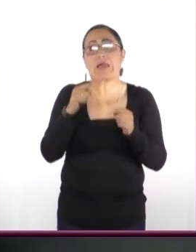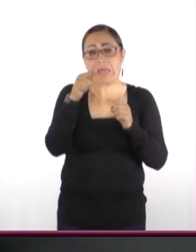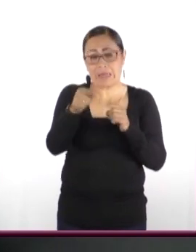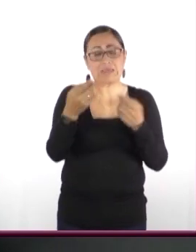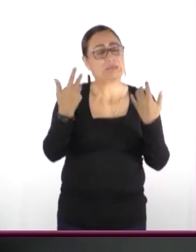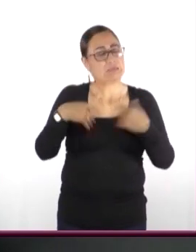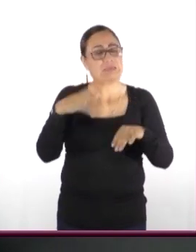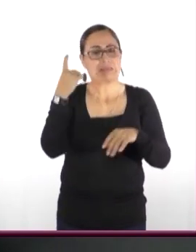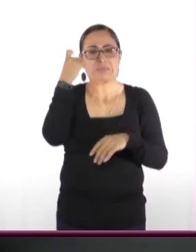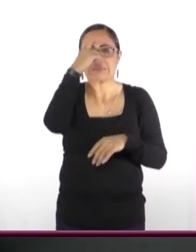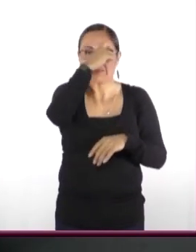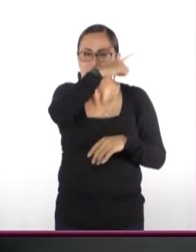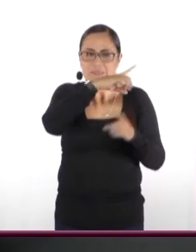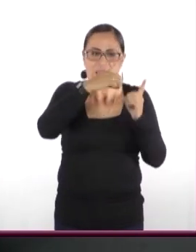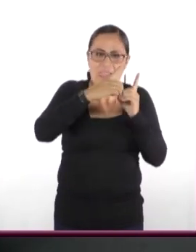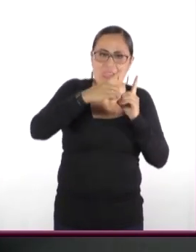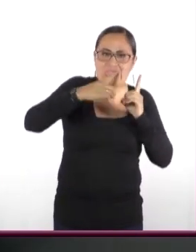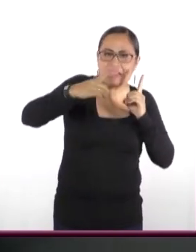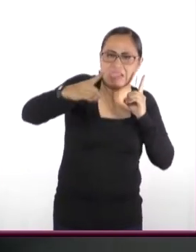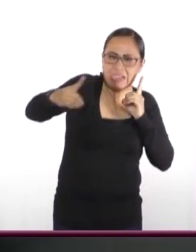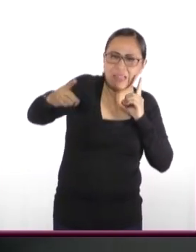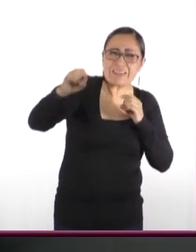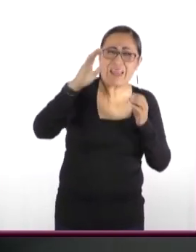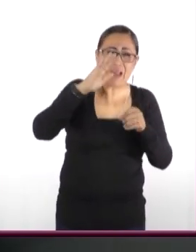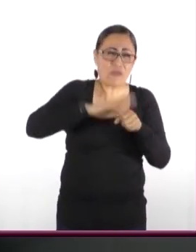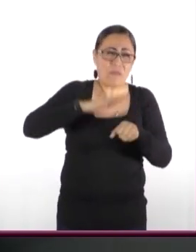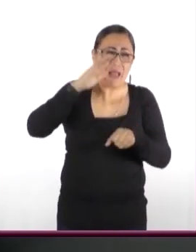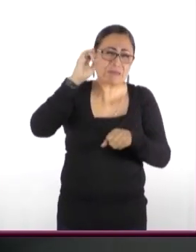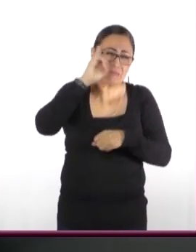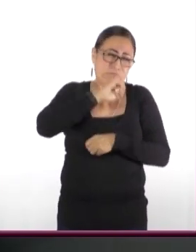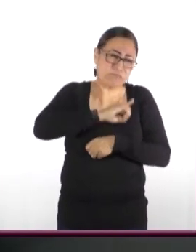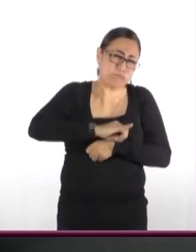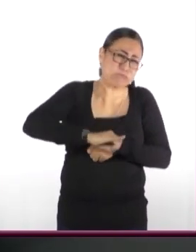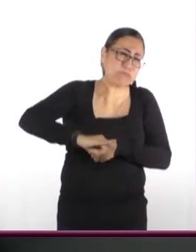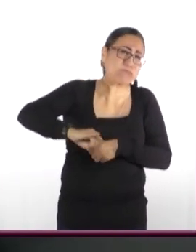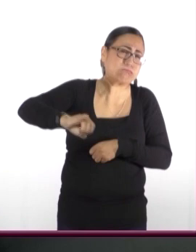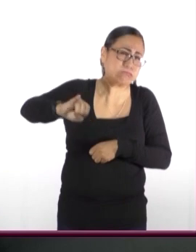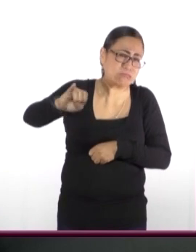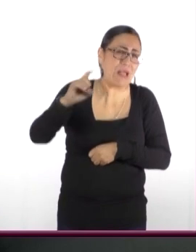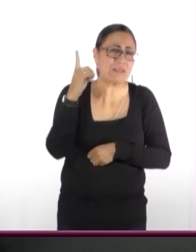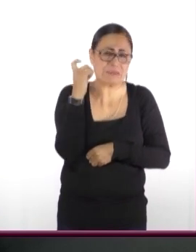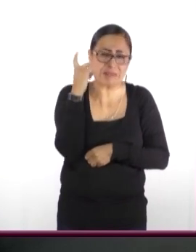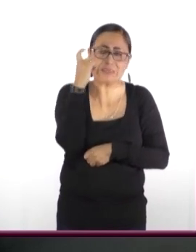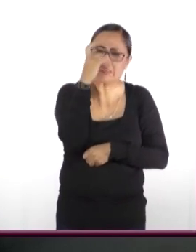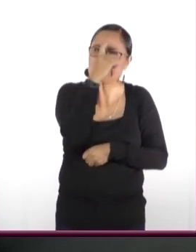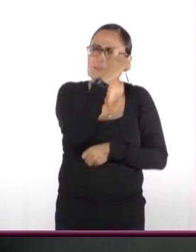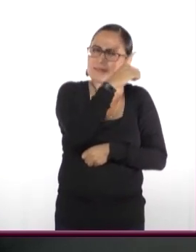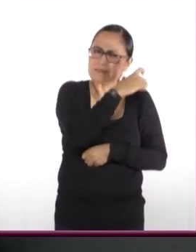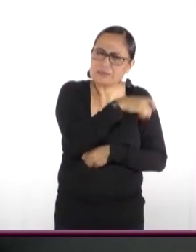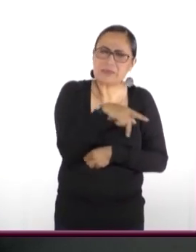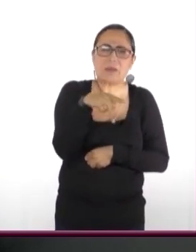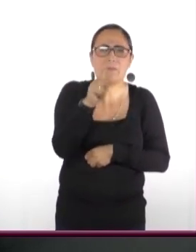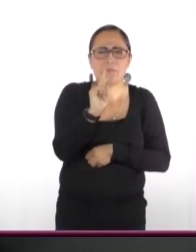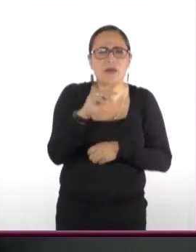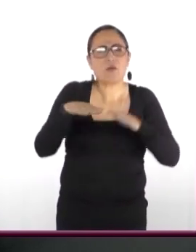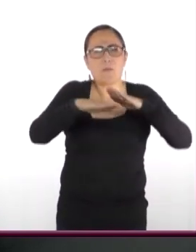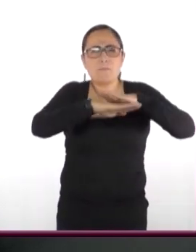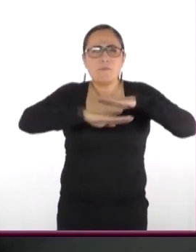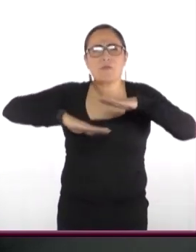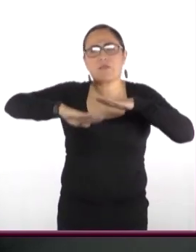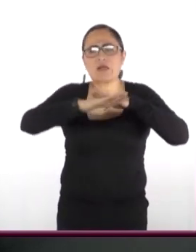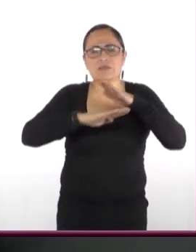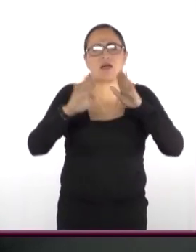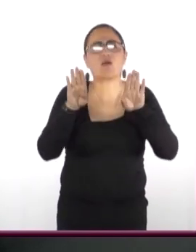astronomía, medir distancias. Todo está tan endemoniadamente lejos que es muy difícil. Pero todo se basa en